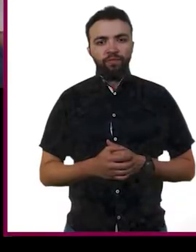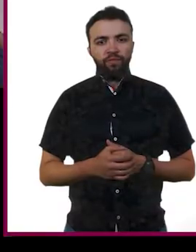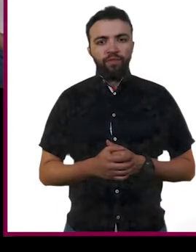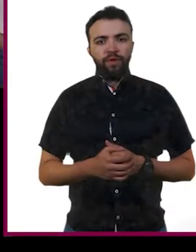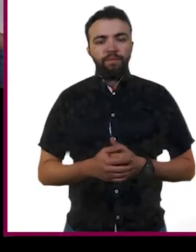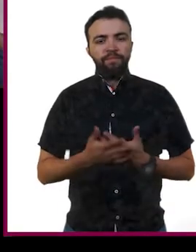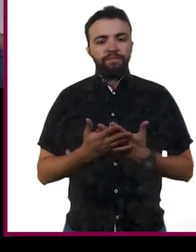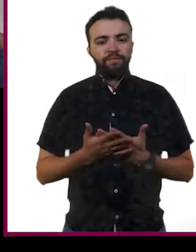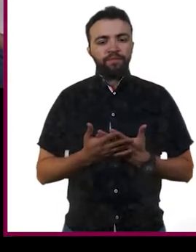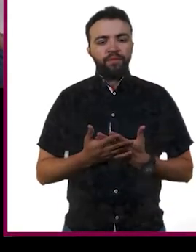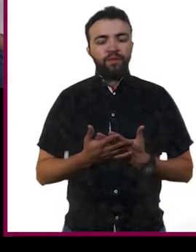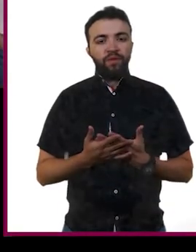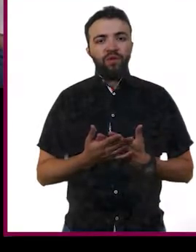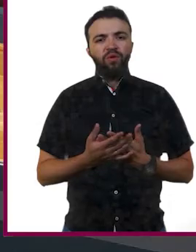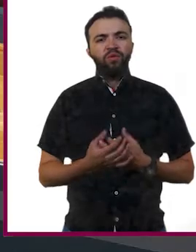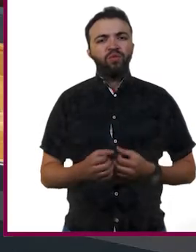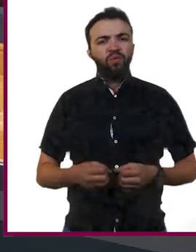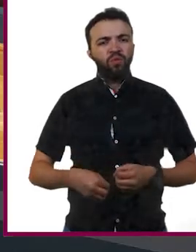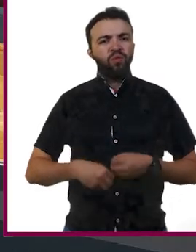¿Cuánto trabajo tiene un clavecín?